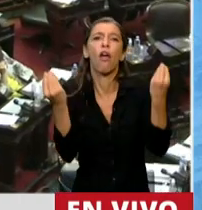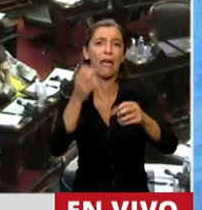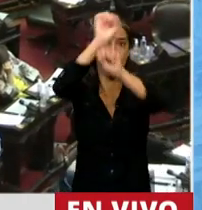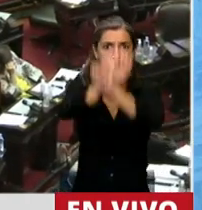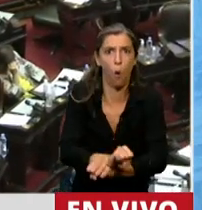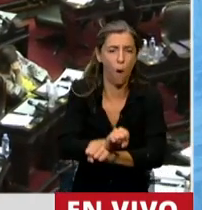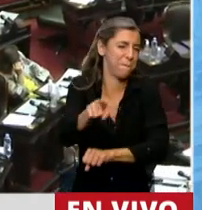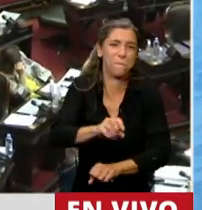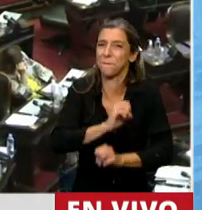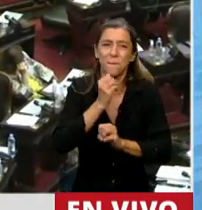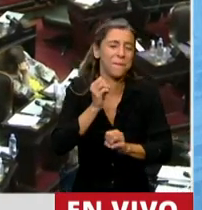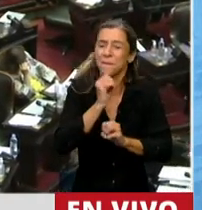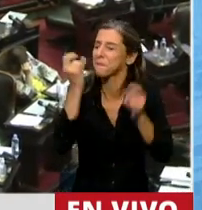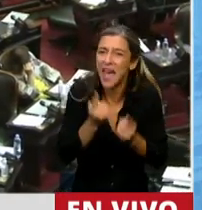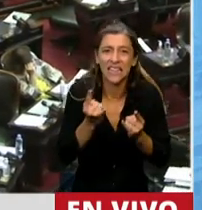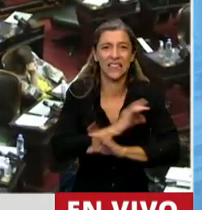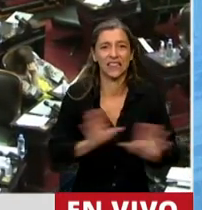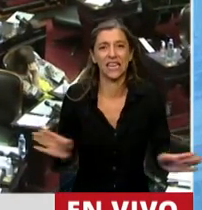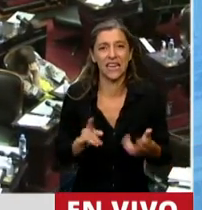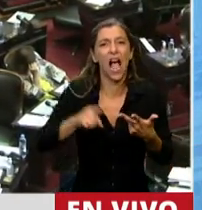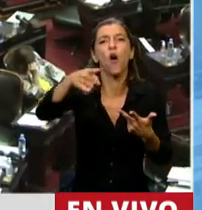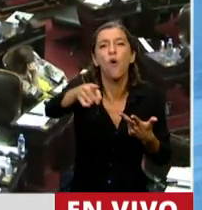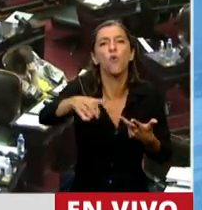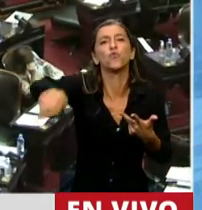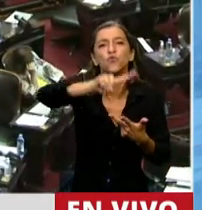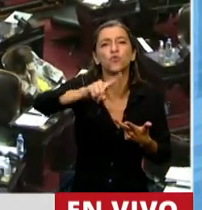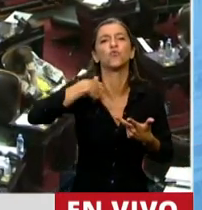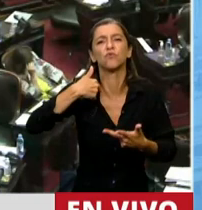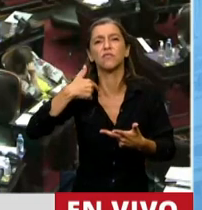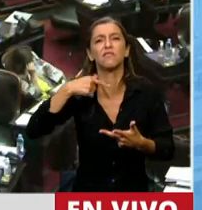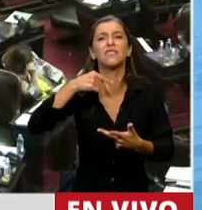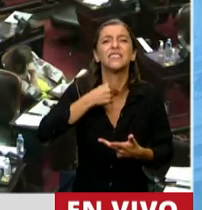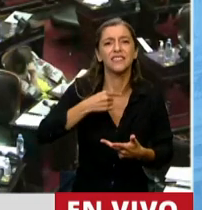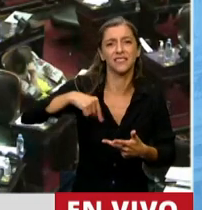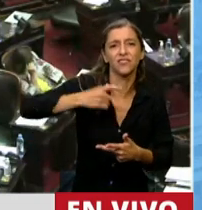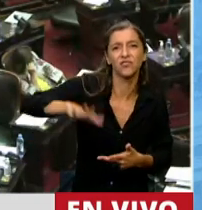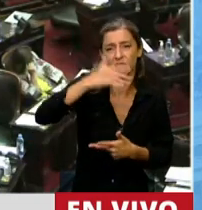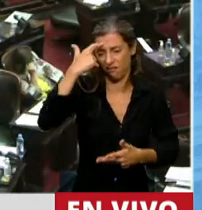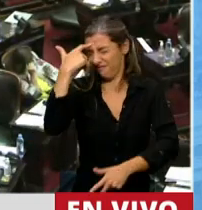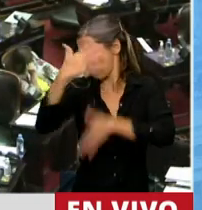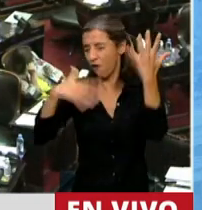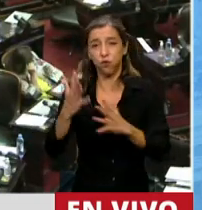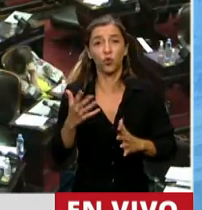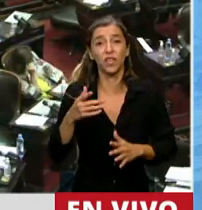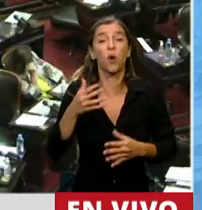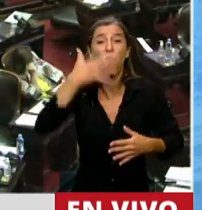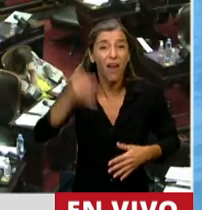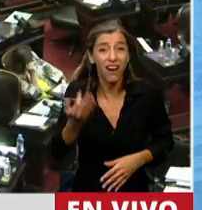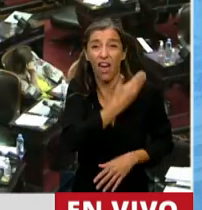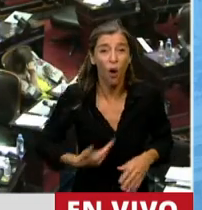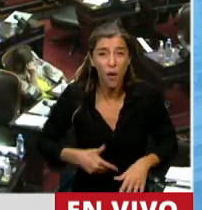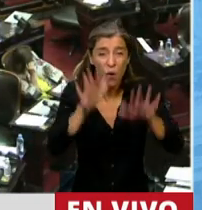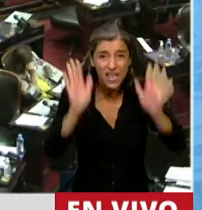cuando lo hacen queriendo confundir a la opinión pública que este es un gobierno que no respeta los derechos humanos. Por